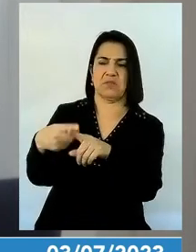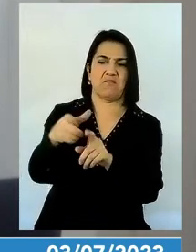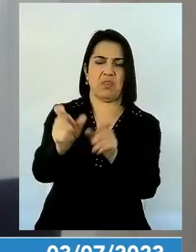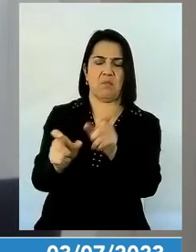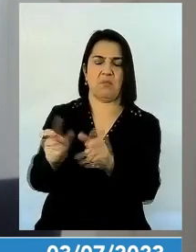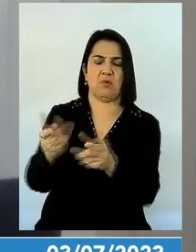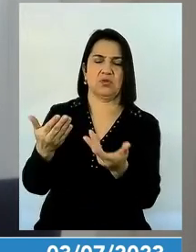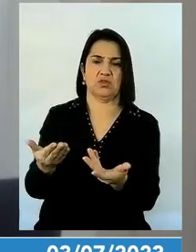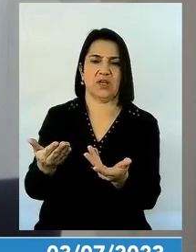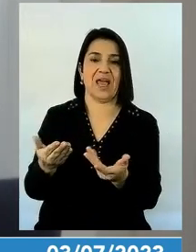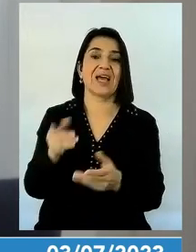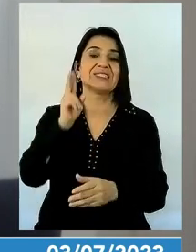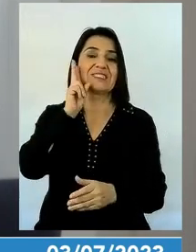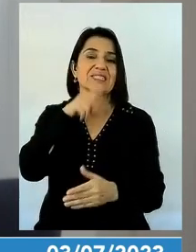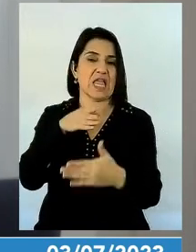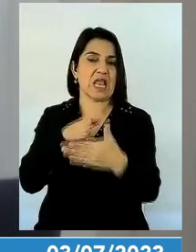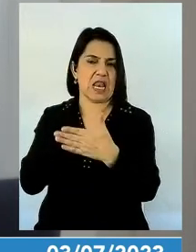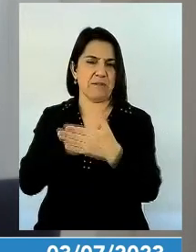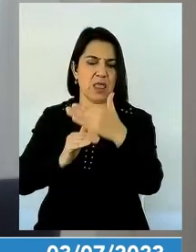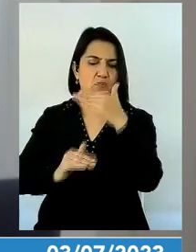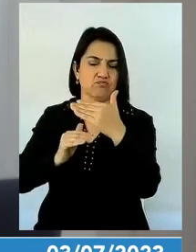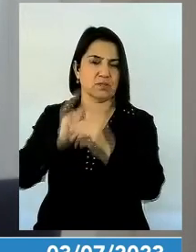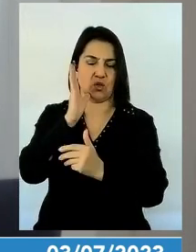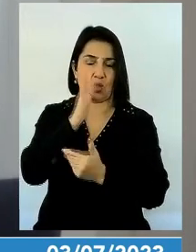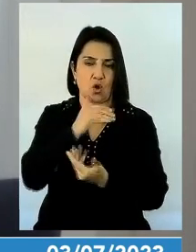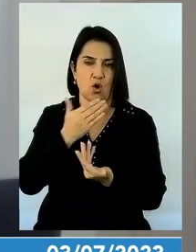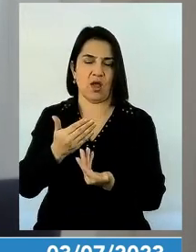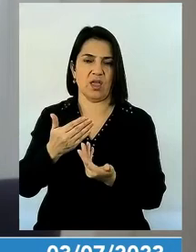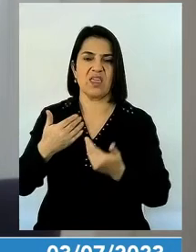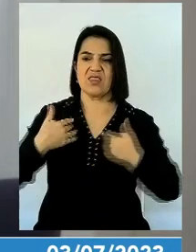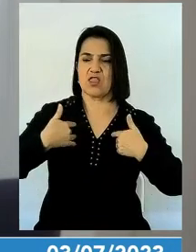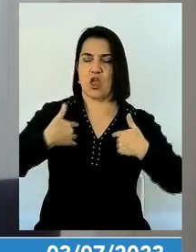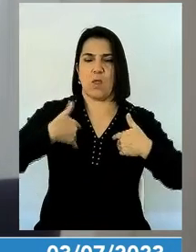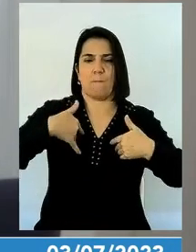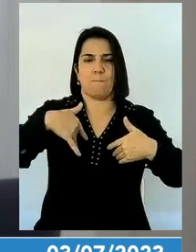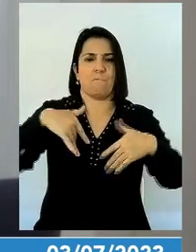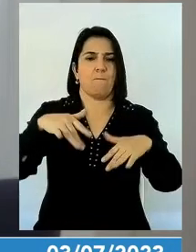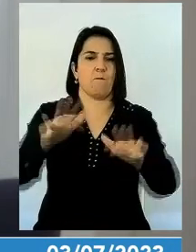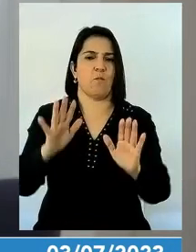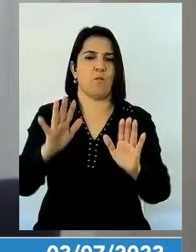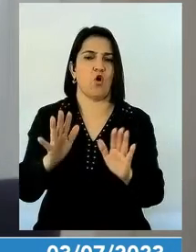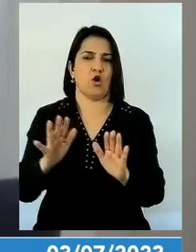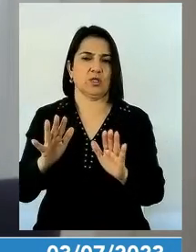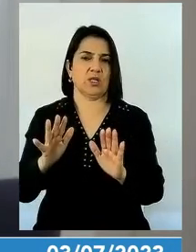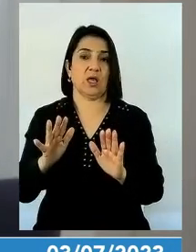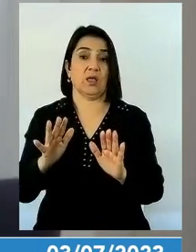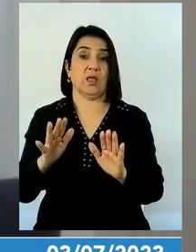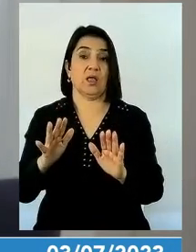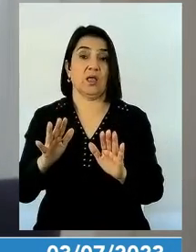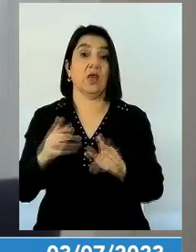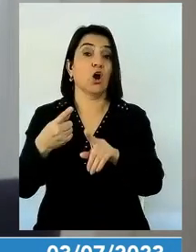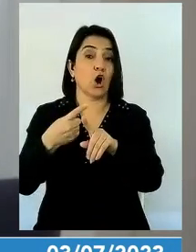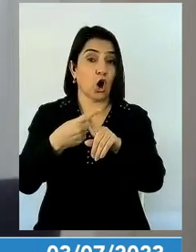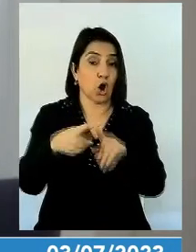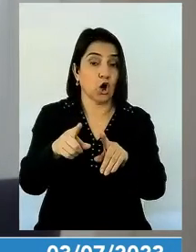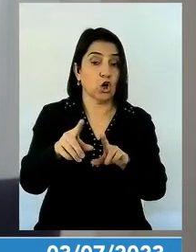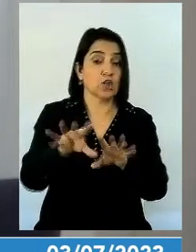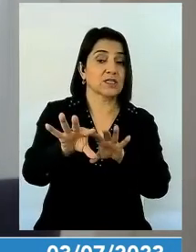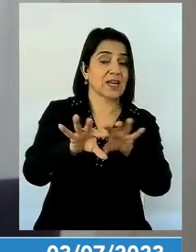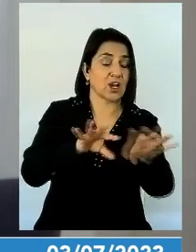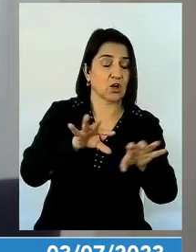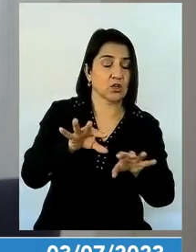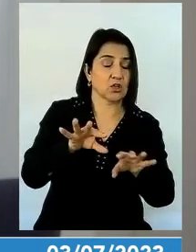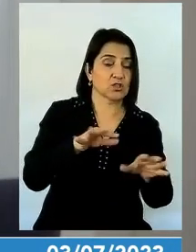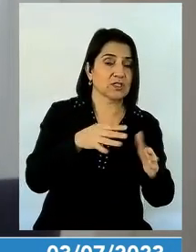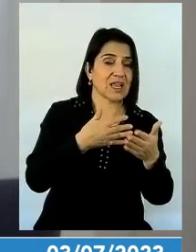de ellos es importante para los otros elementos biológicos del ecosistema. Es decir, nosotros no pensamos que somos